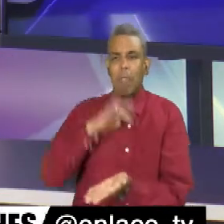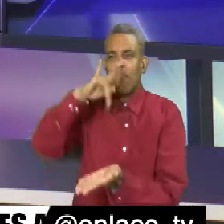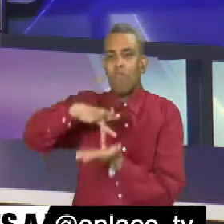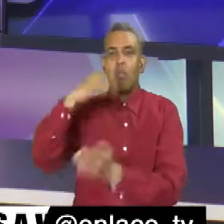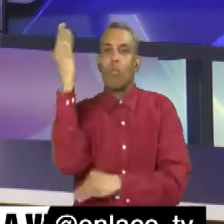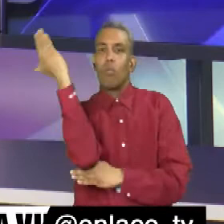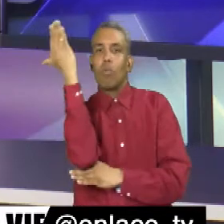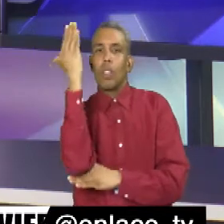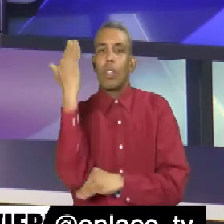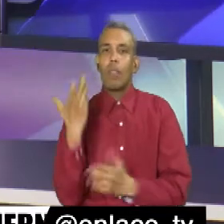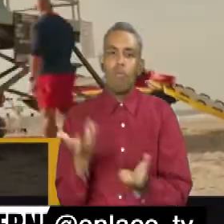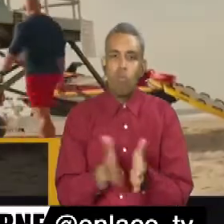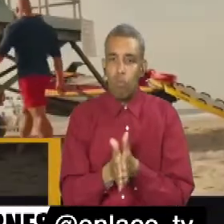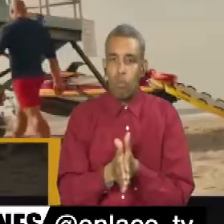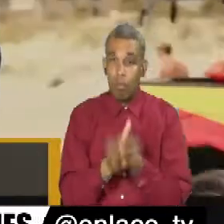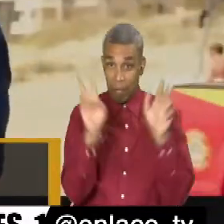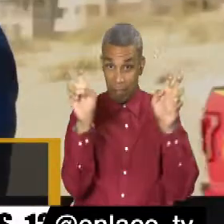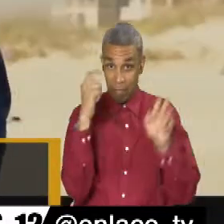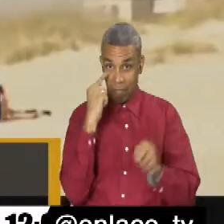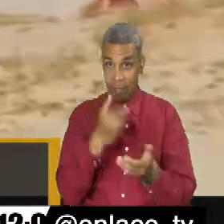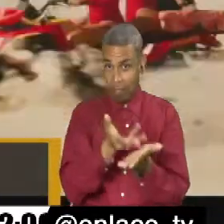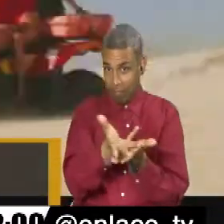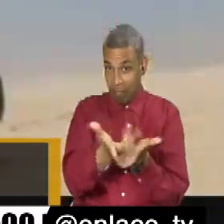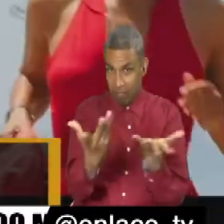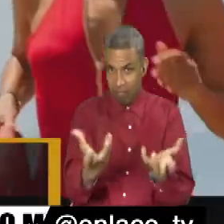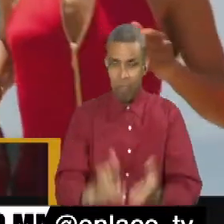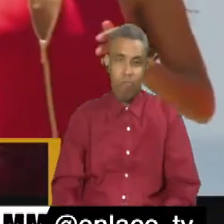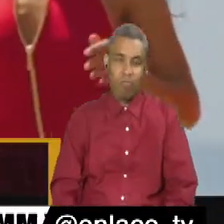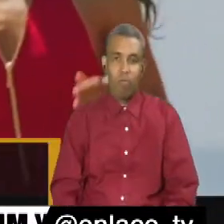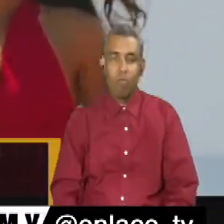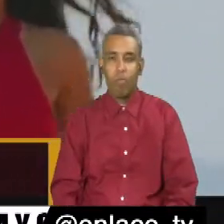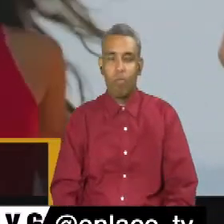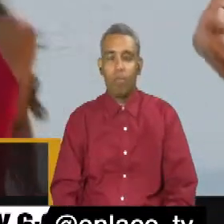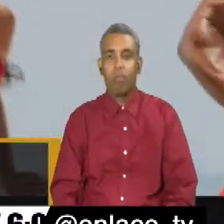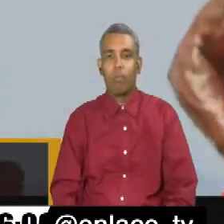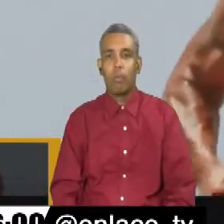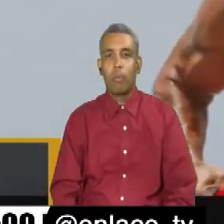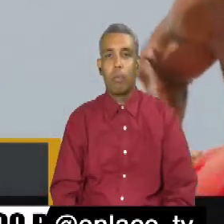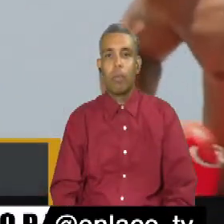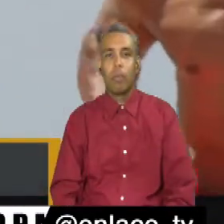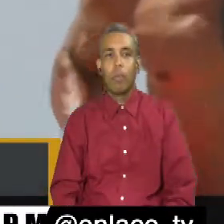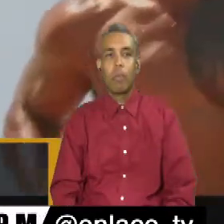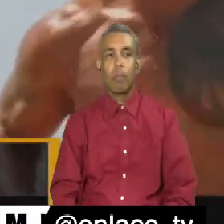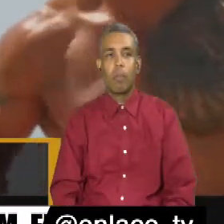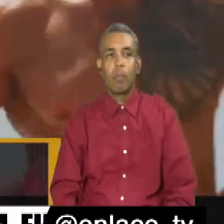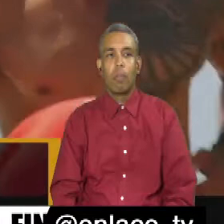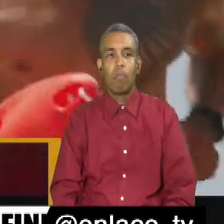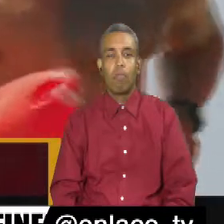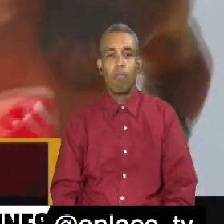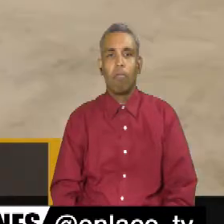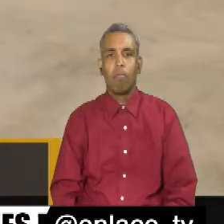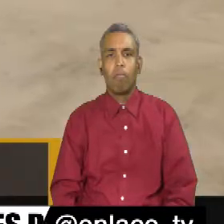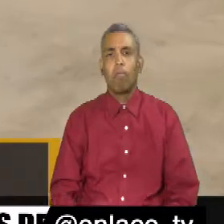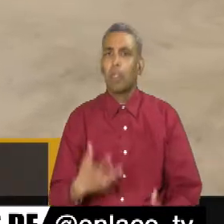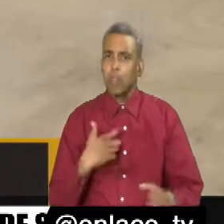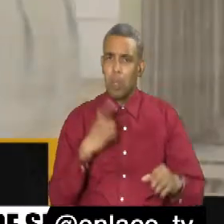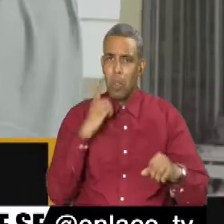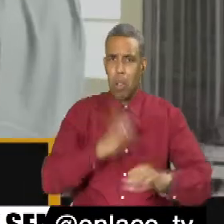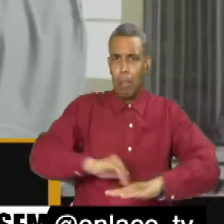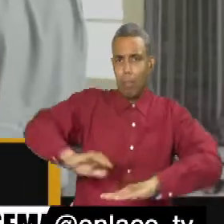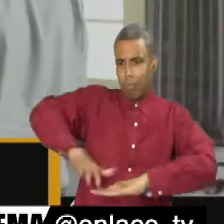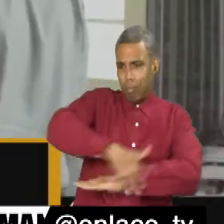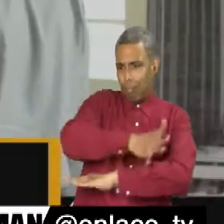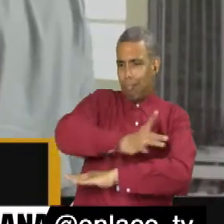Enlace Noticias. De la élite. Somos el alma misma de la playa. La